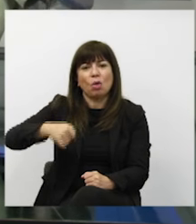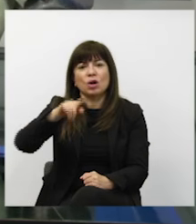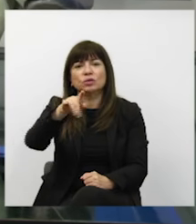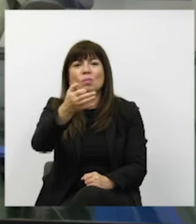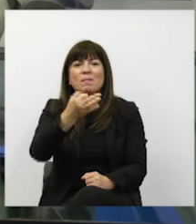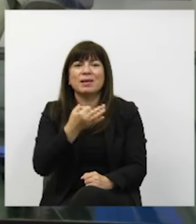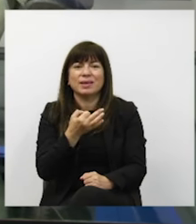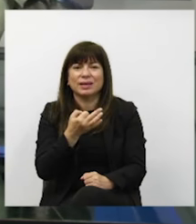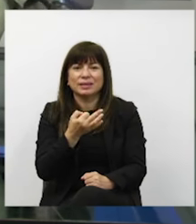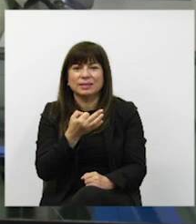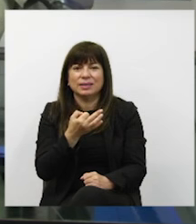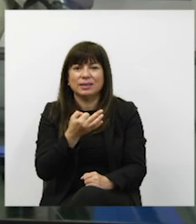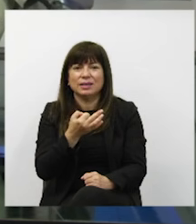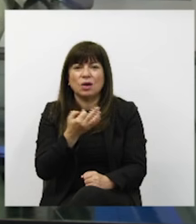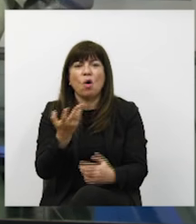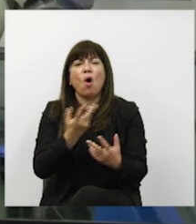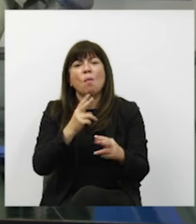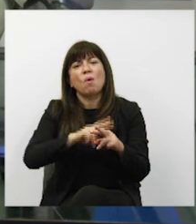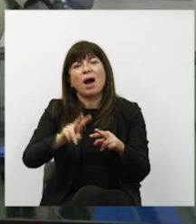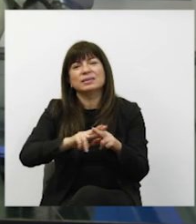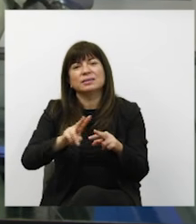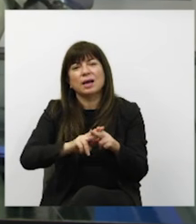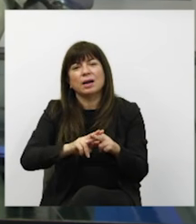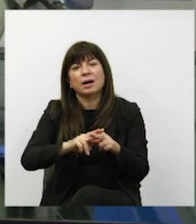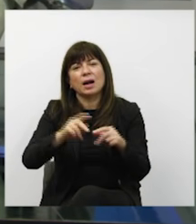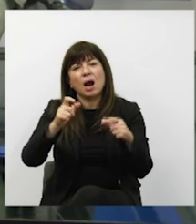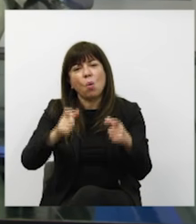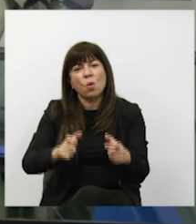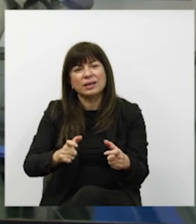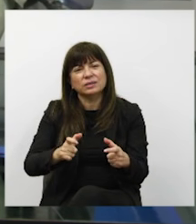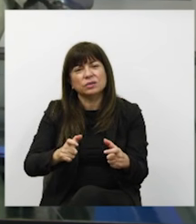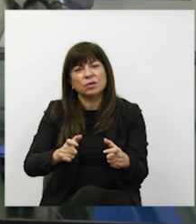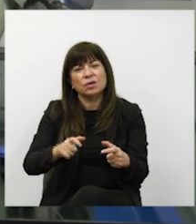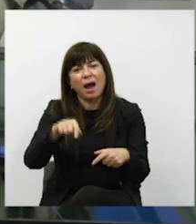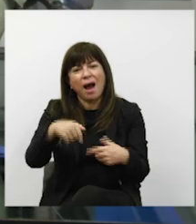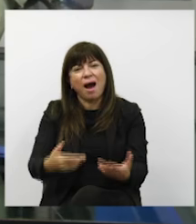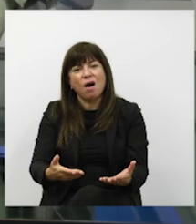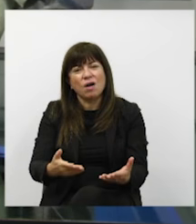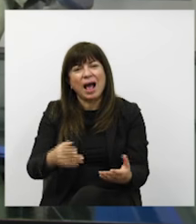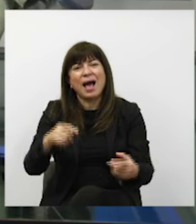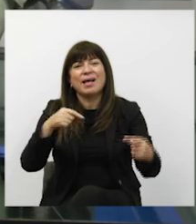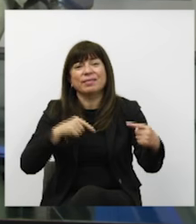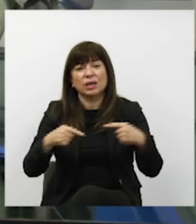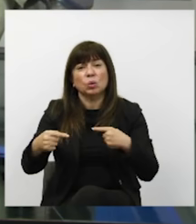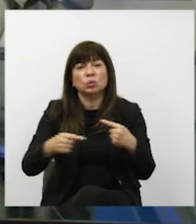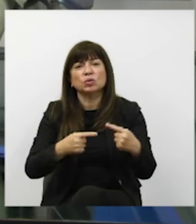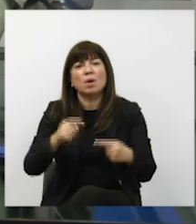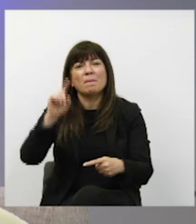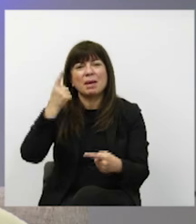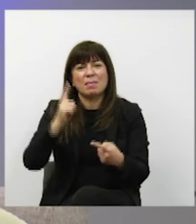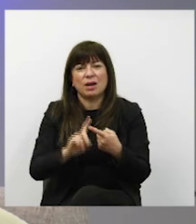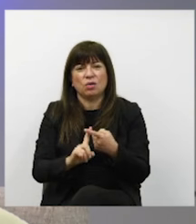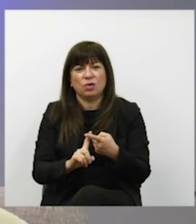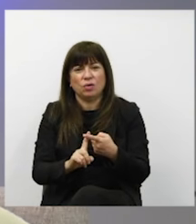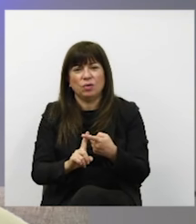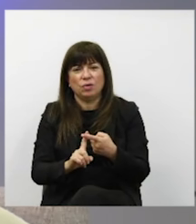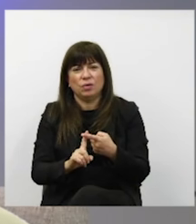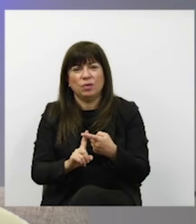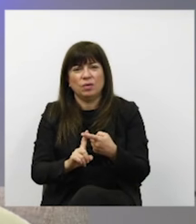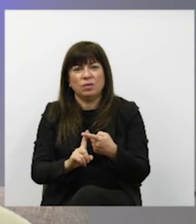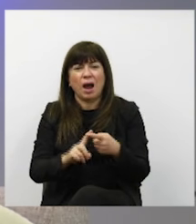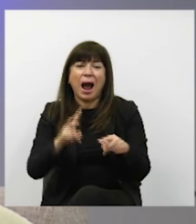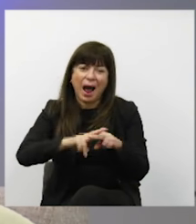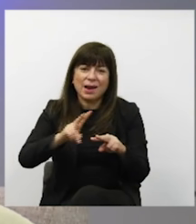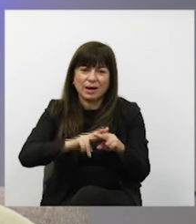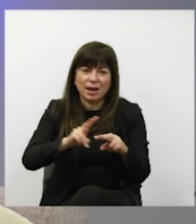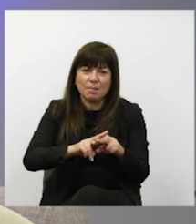cómo flexibilizar la regulación laboral ahora, porque parece ser que la discusión sería en el fondo, mire, primero, por así decirlo,